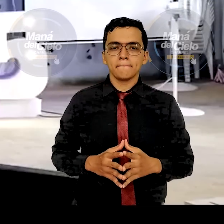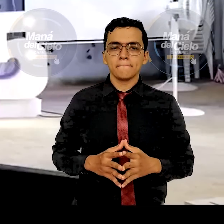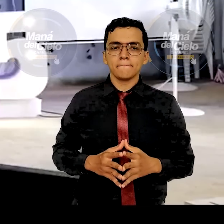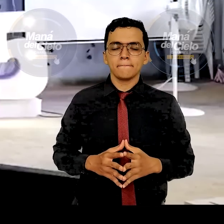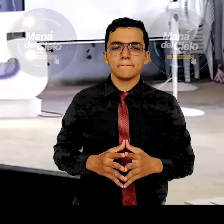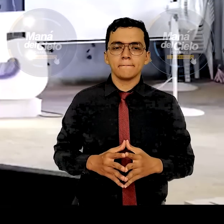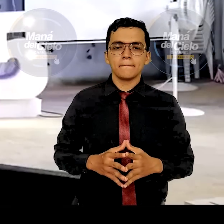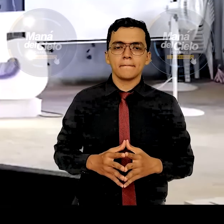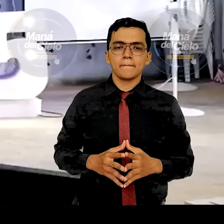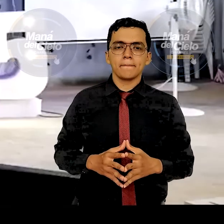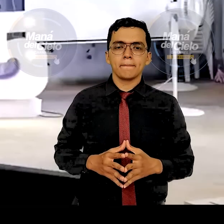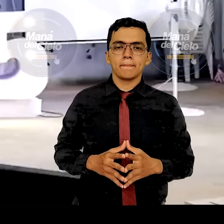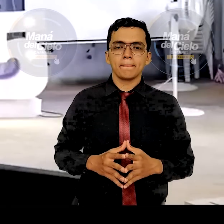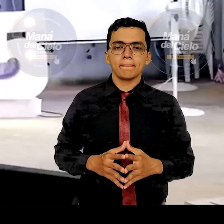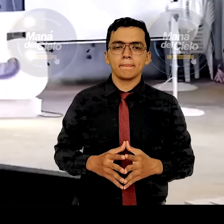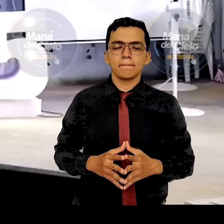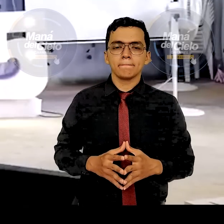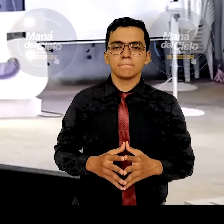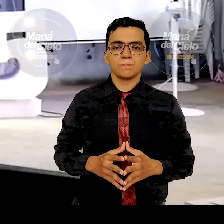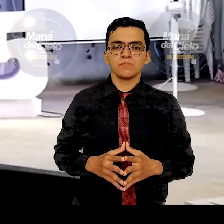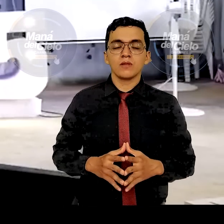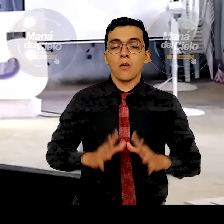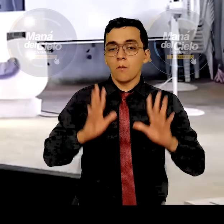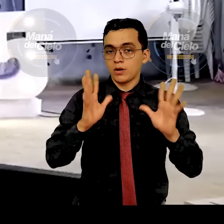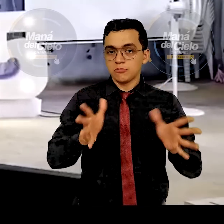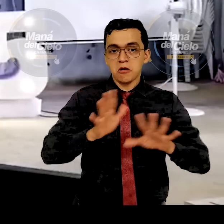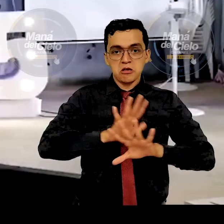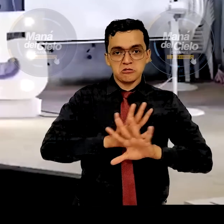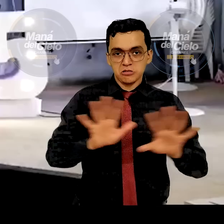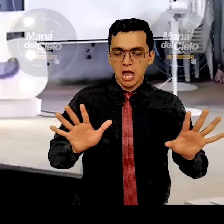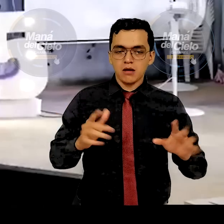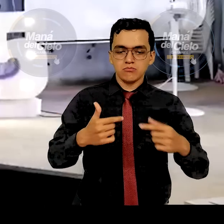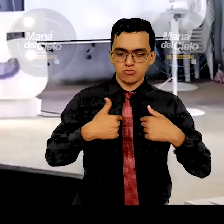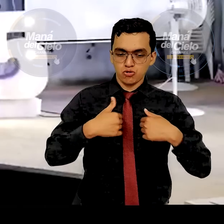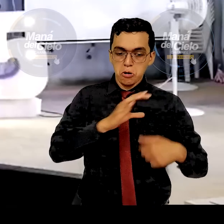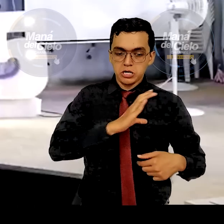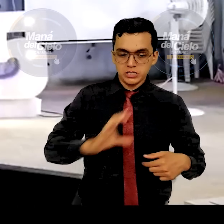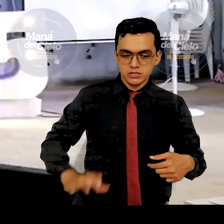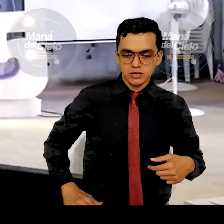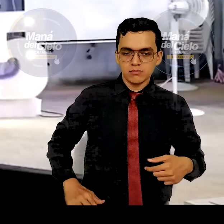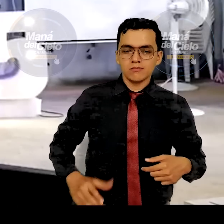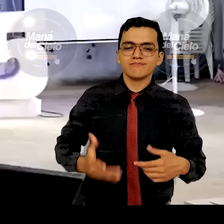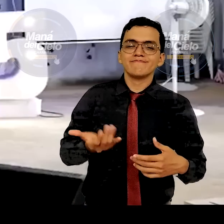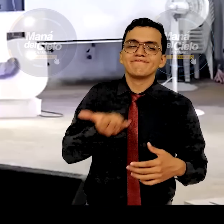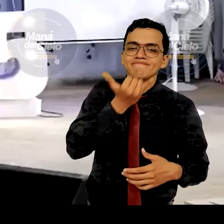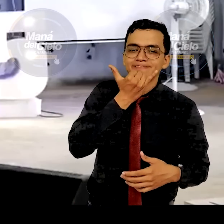Y fundaron un colegio para que estudiara yo porque no me recibían otro colegio.